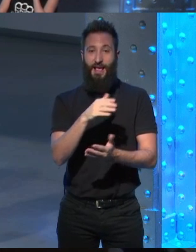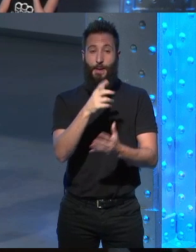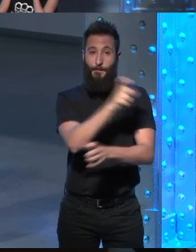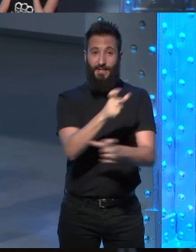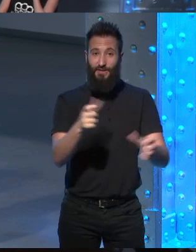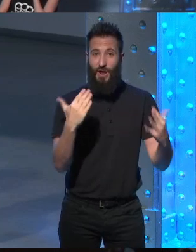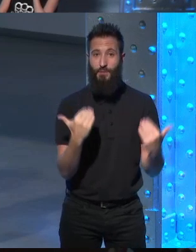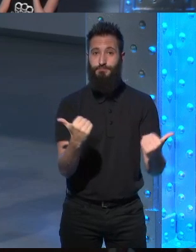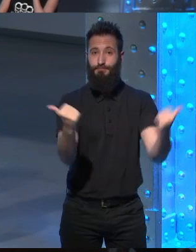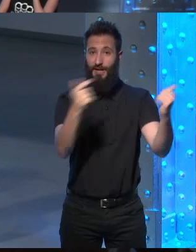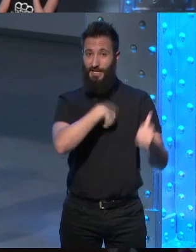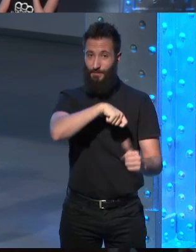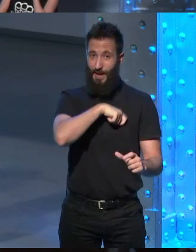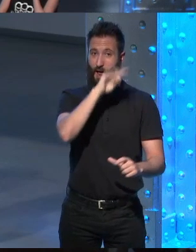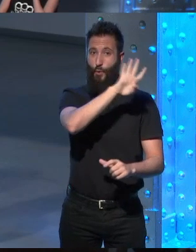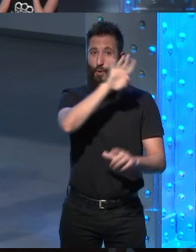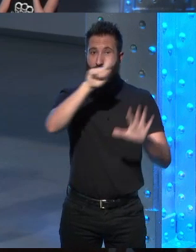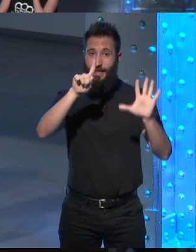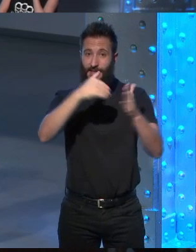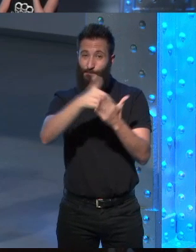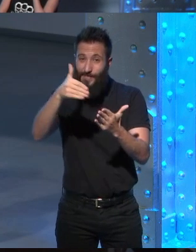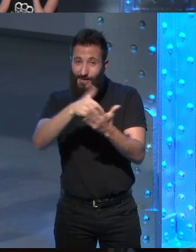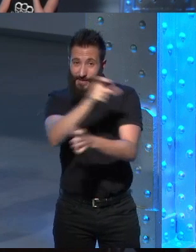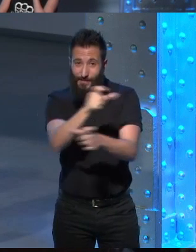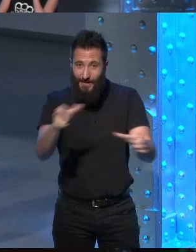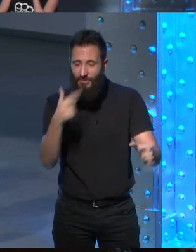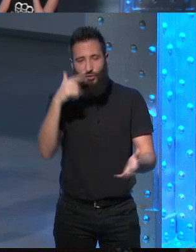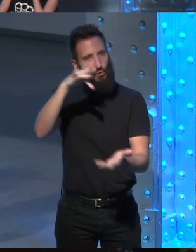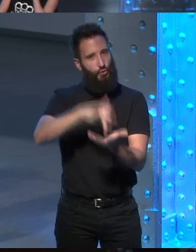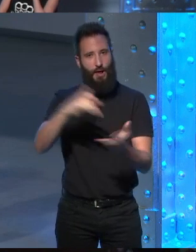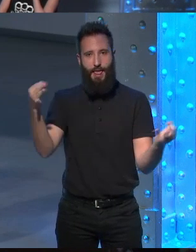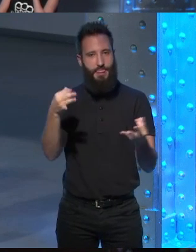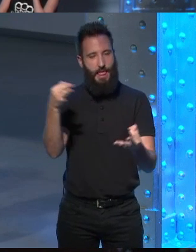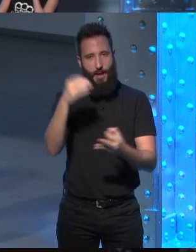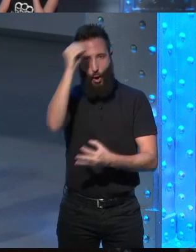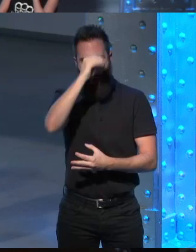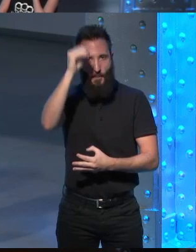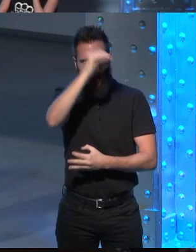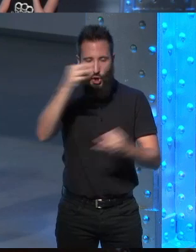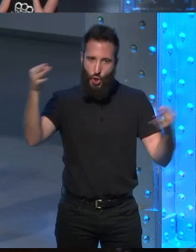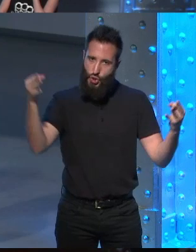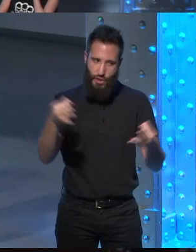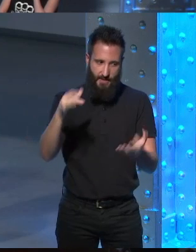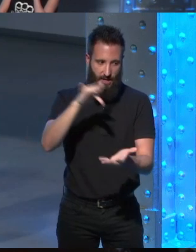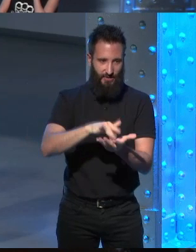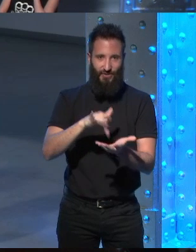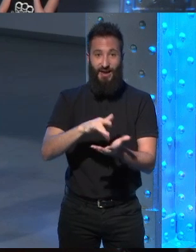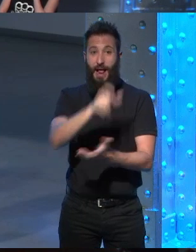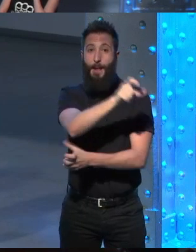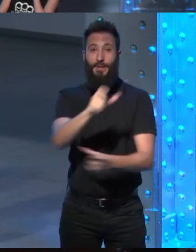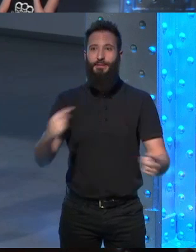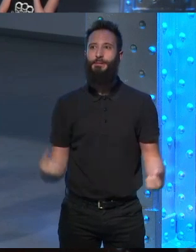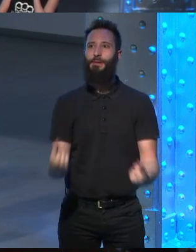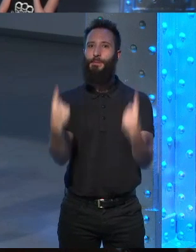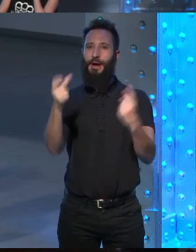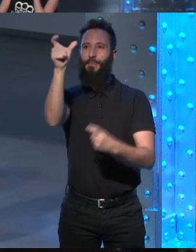millones de habitantes que tiene España, tener criterio. Y criterio quiere decir no hacer caso al primer cantamañanas que